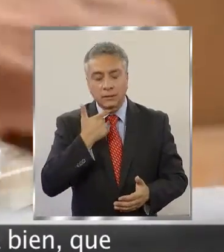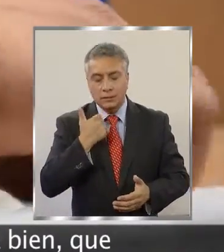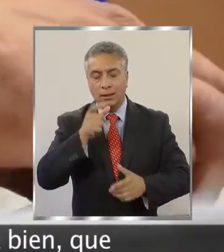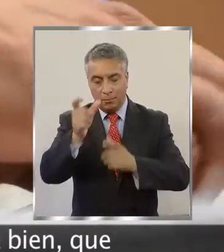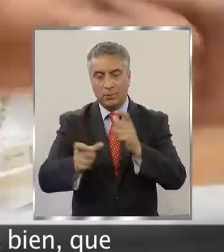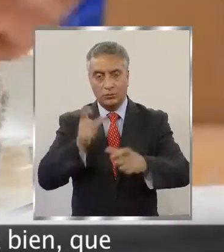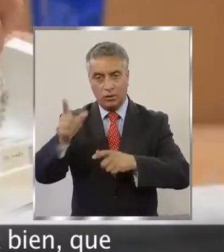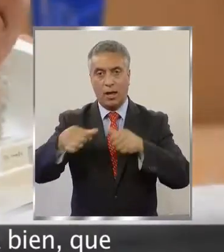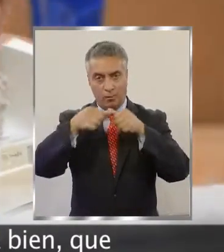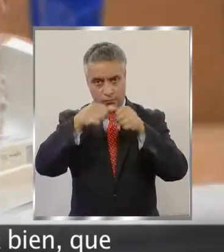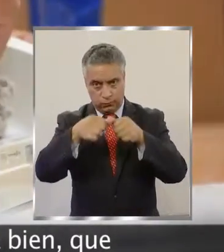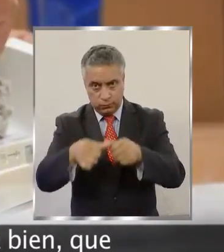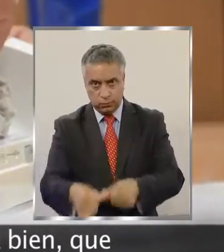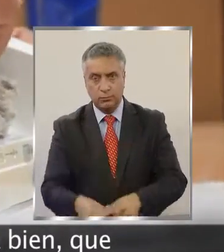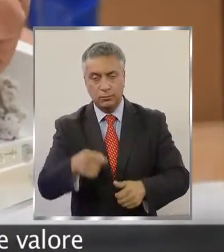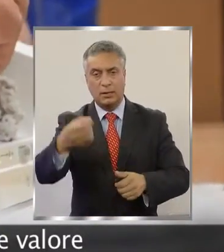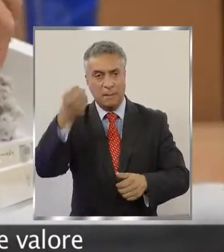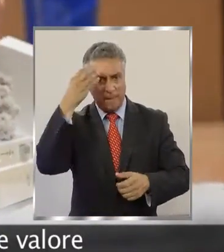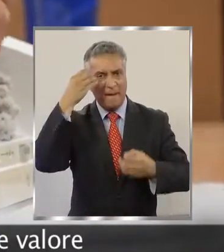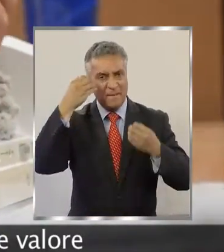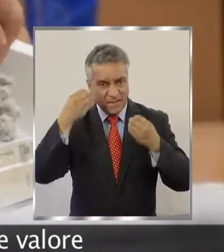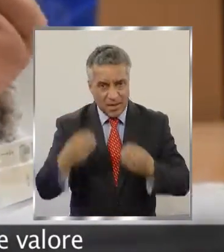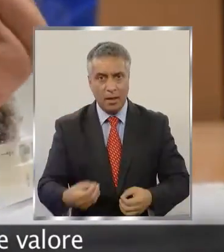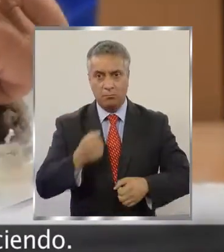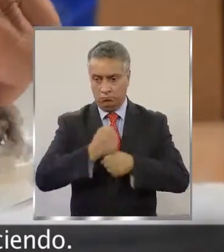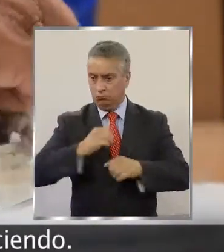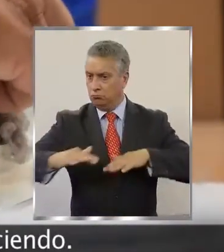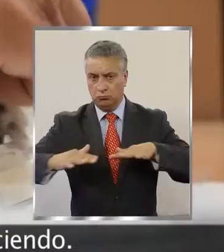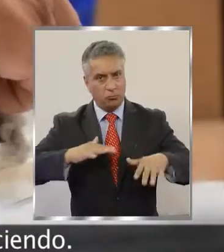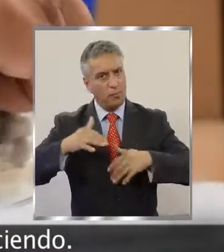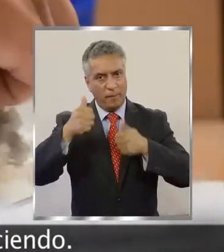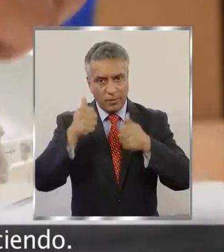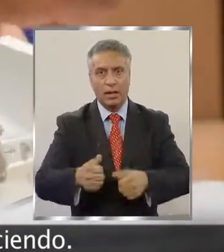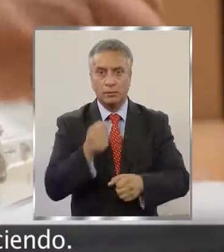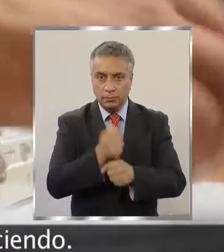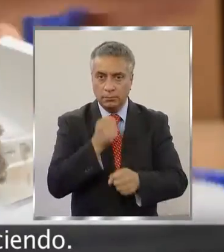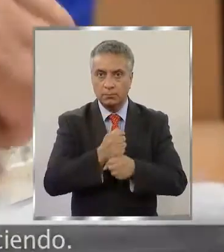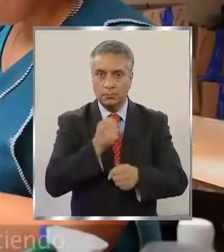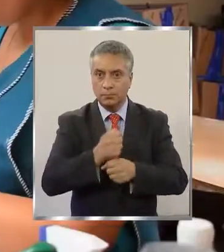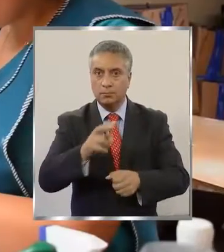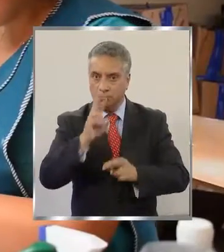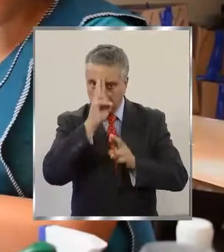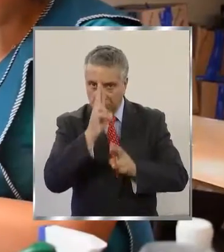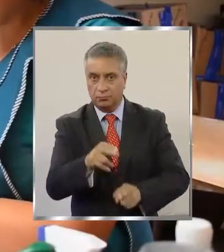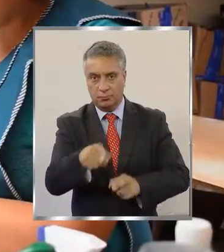y que aprenda bien, que se desempeñe bien y que valore el trabajo que están haciendo.